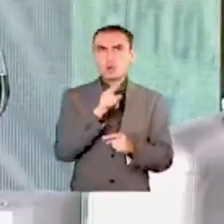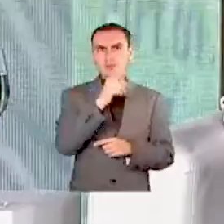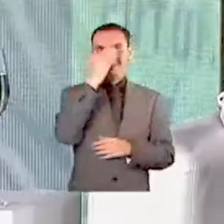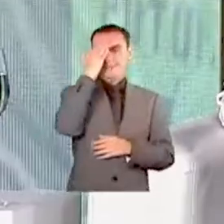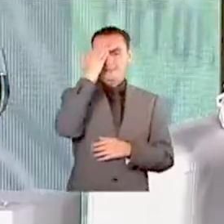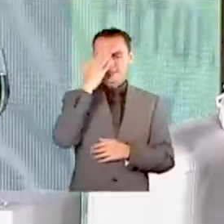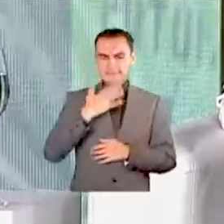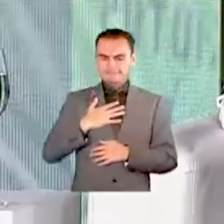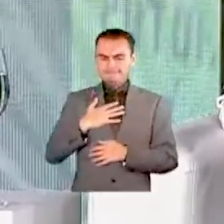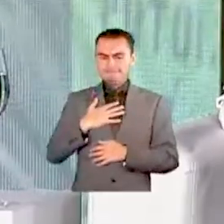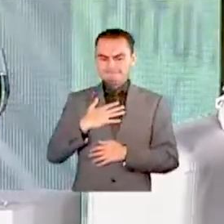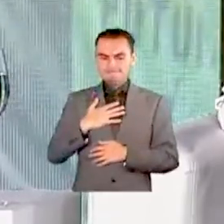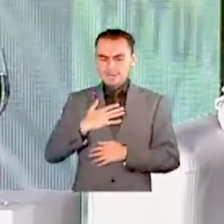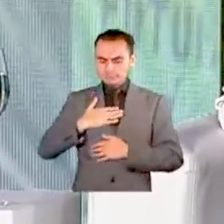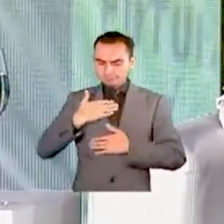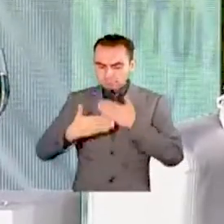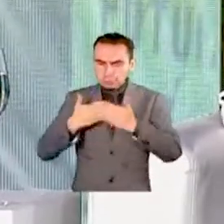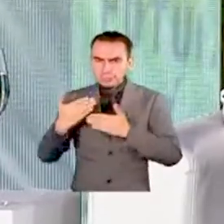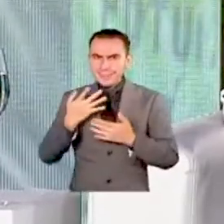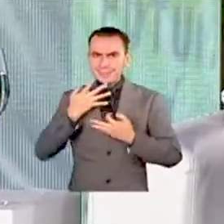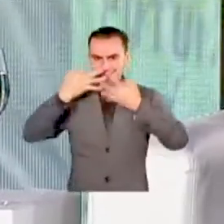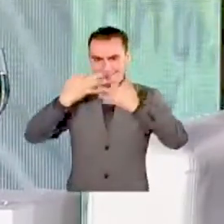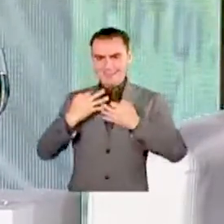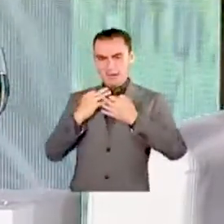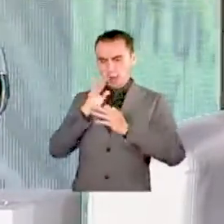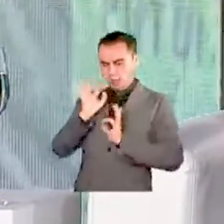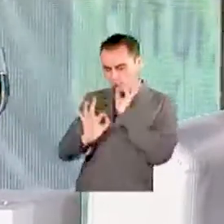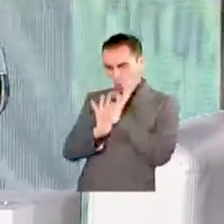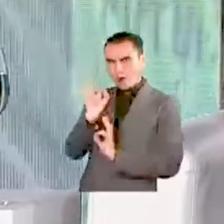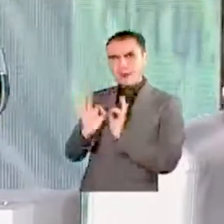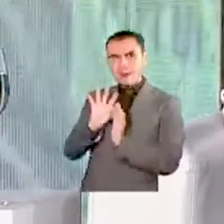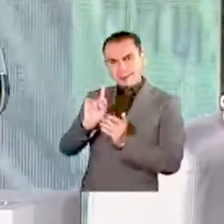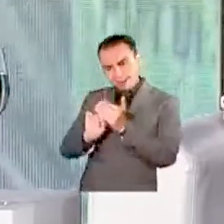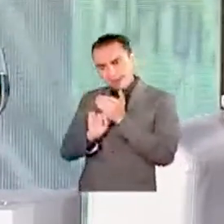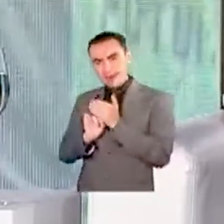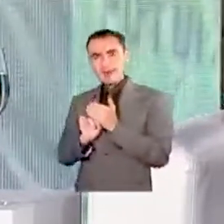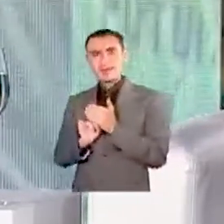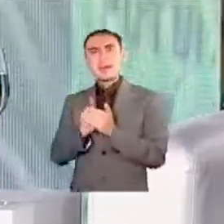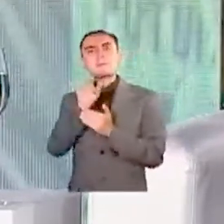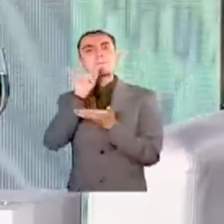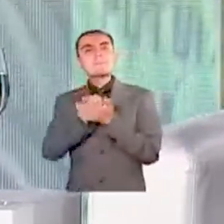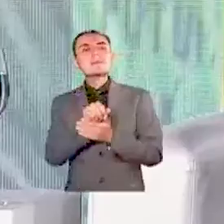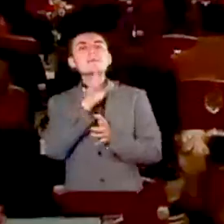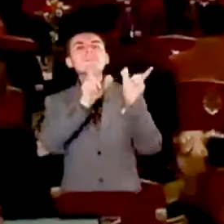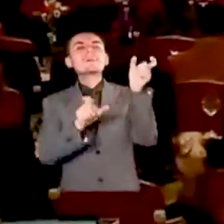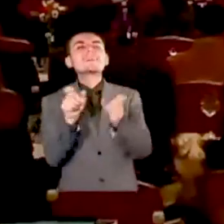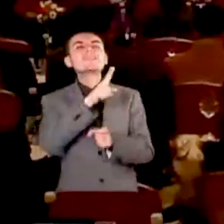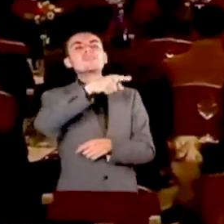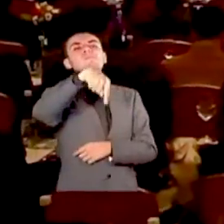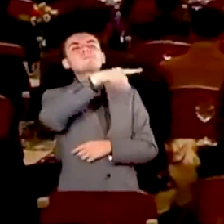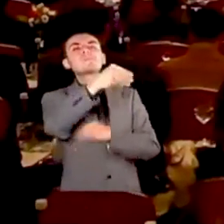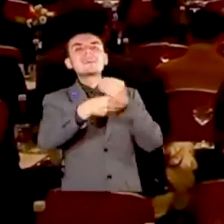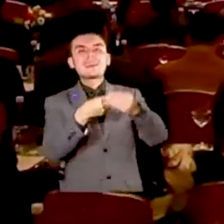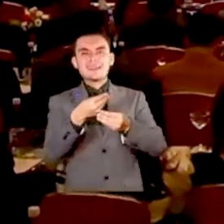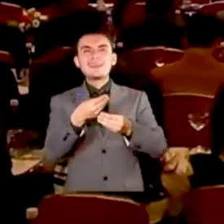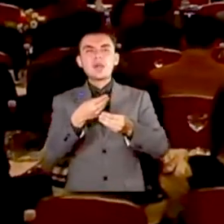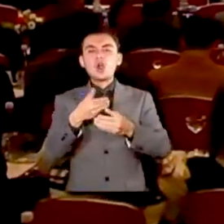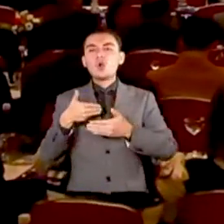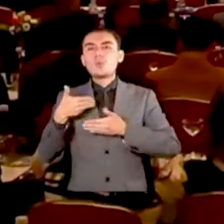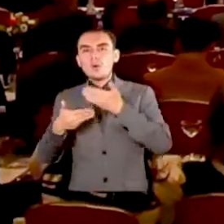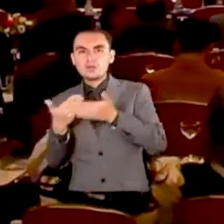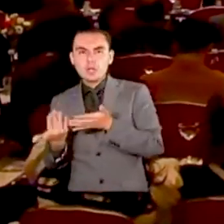esas medidas de seguridad, de protección y prevención para aquellas personas que se encuentran en proceso